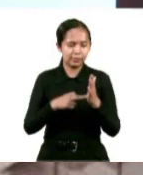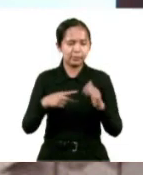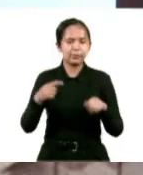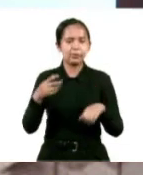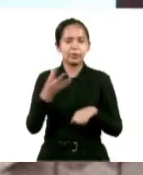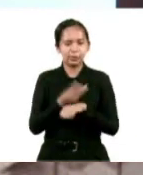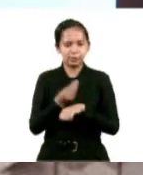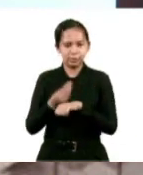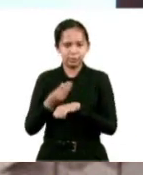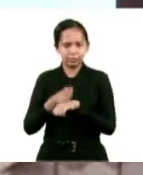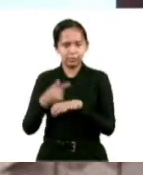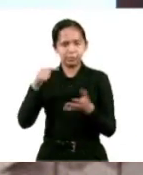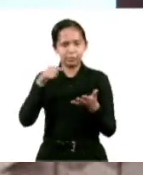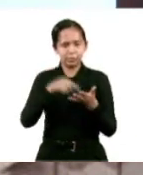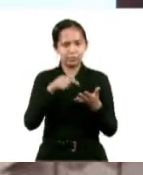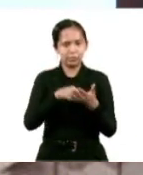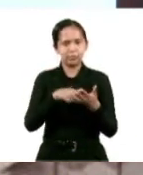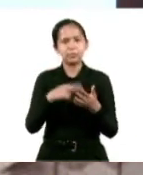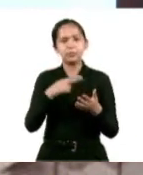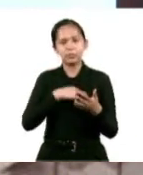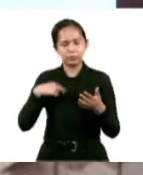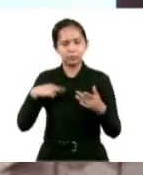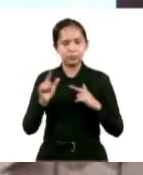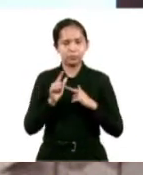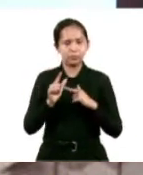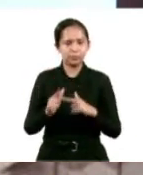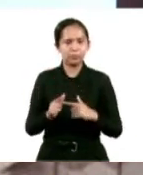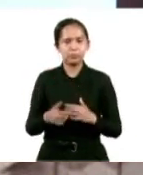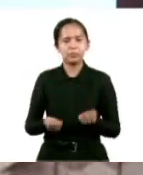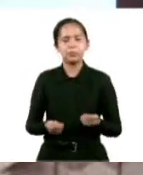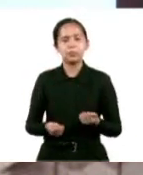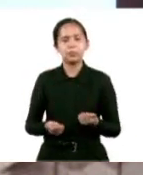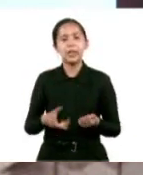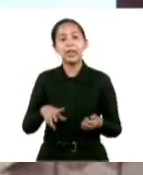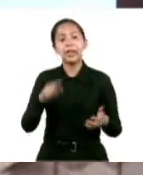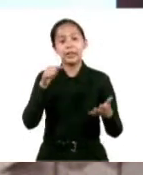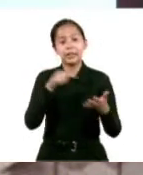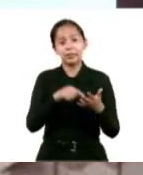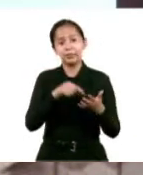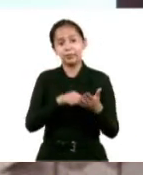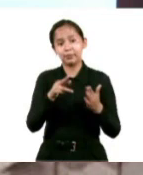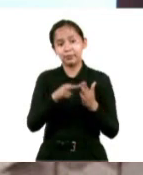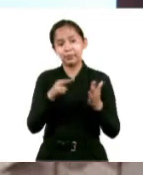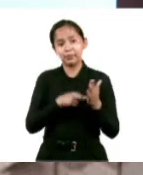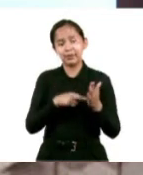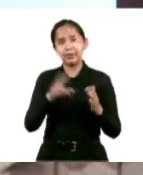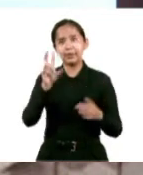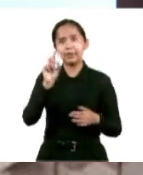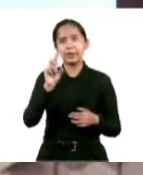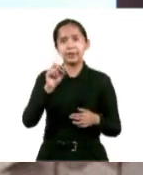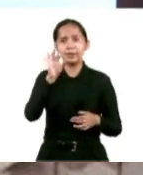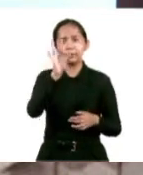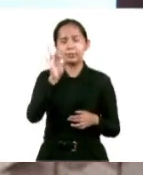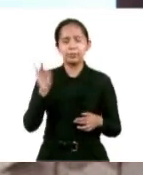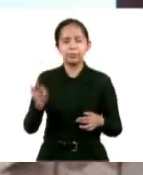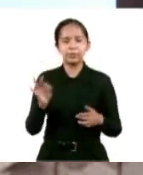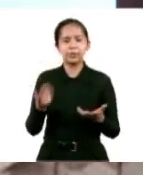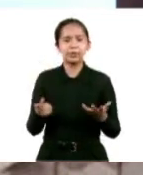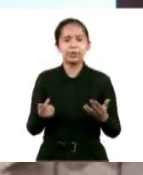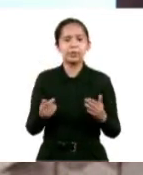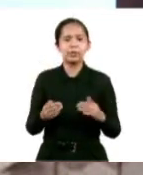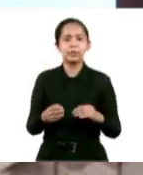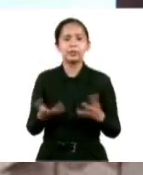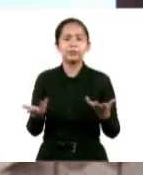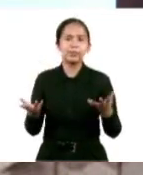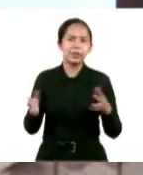construcciones del Distrito Federal, que es 30% más demandante en cuanto a